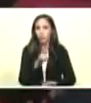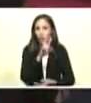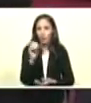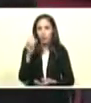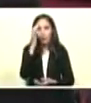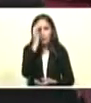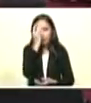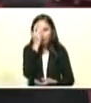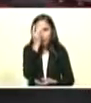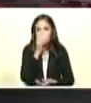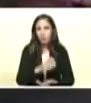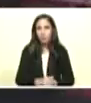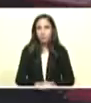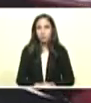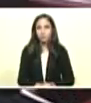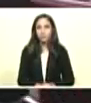febrero,